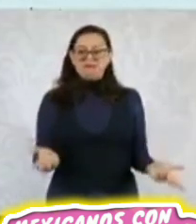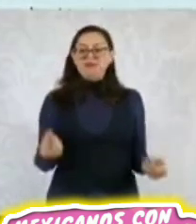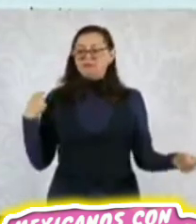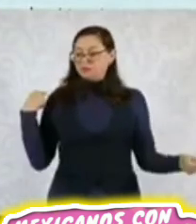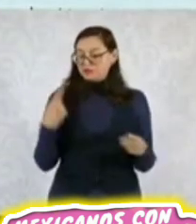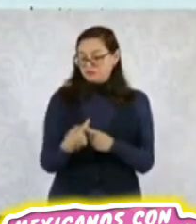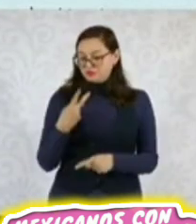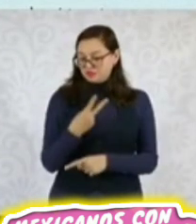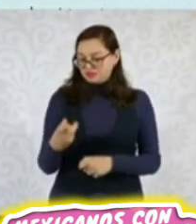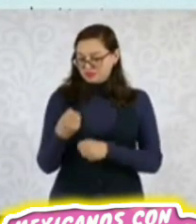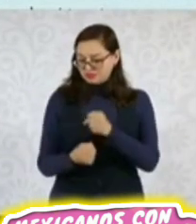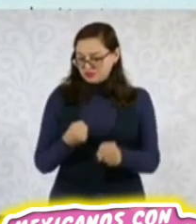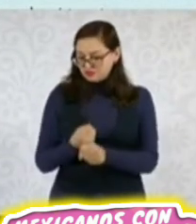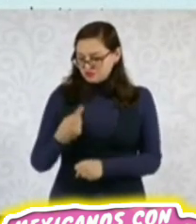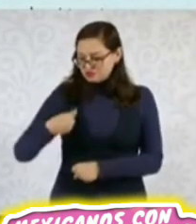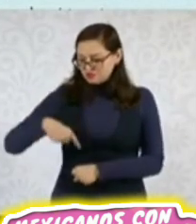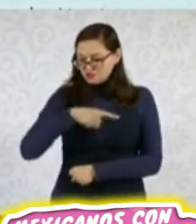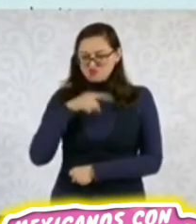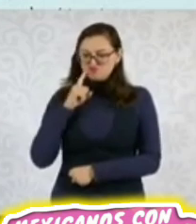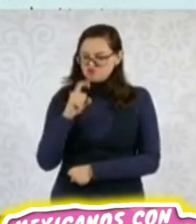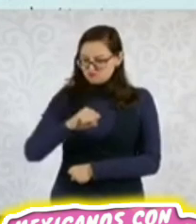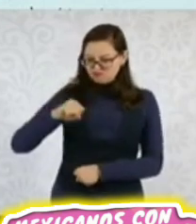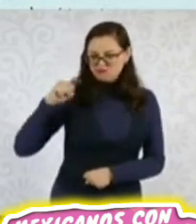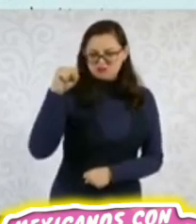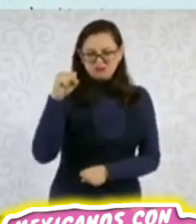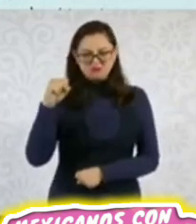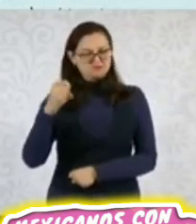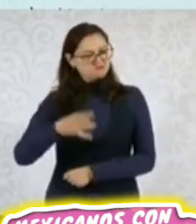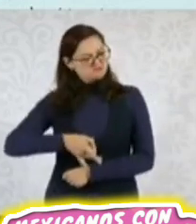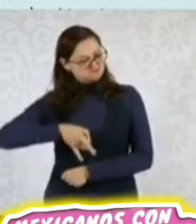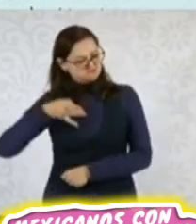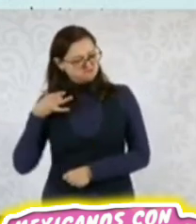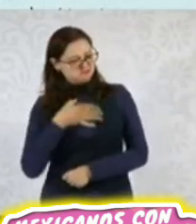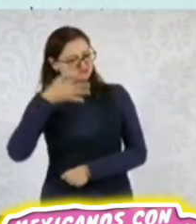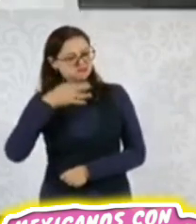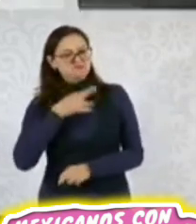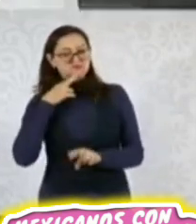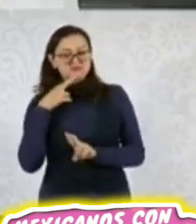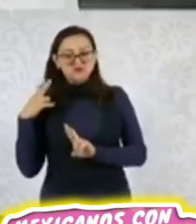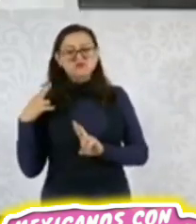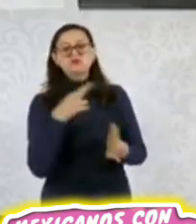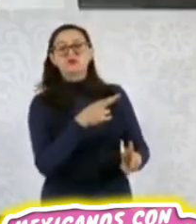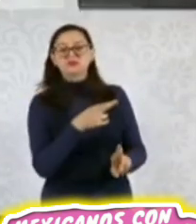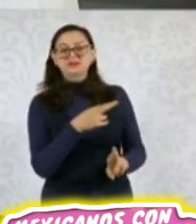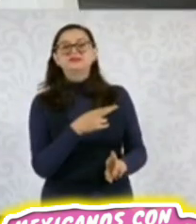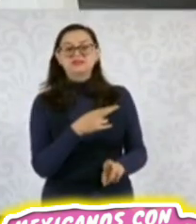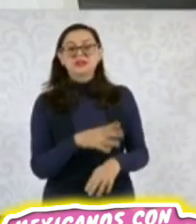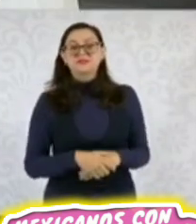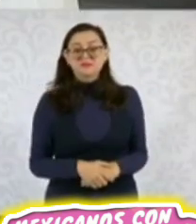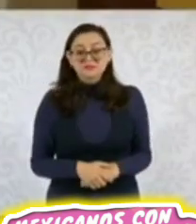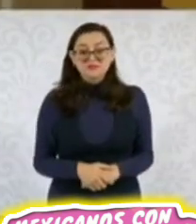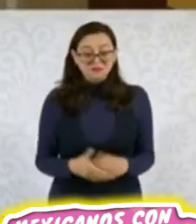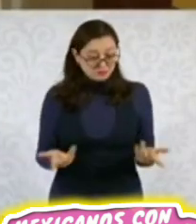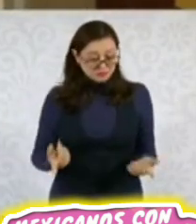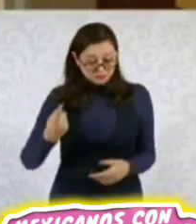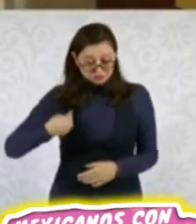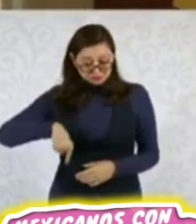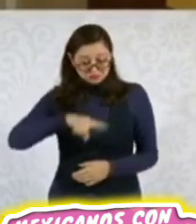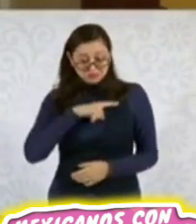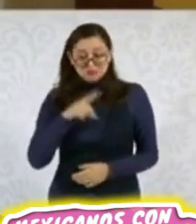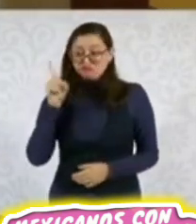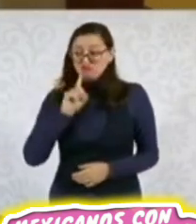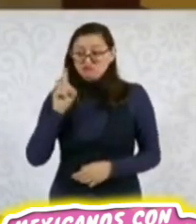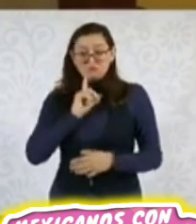del feminismo. ¿Qué le dice Leona Vicario? Confiese usted, señora Alamán, que no solo el amor es el móvil de las acciones de